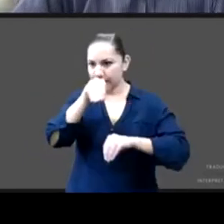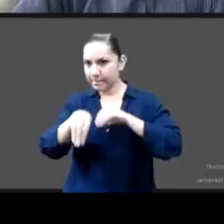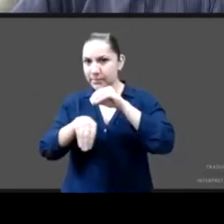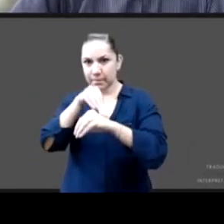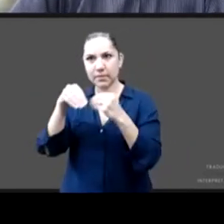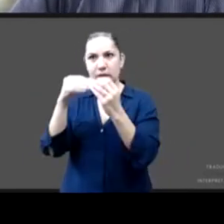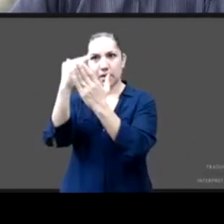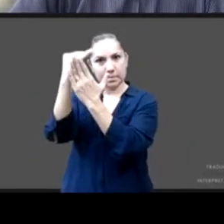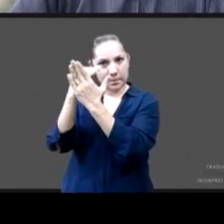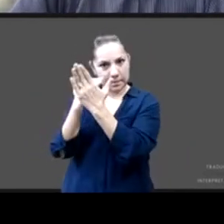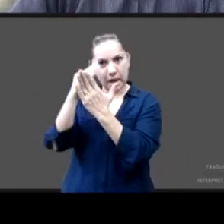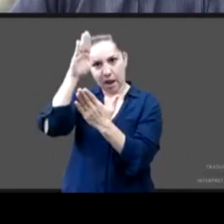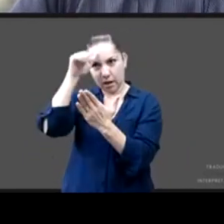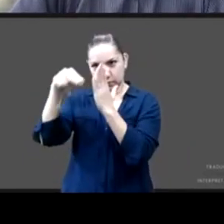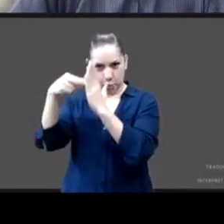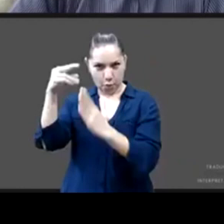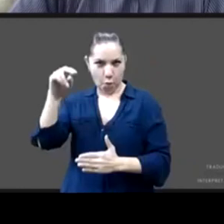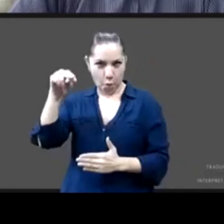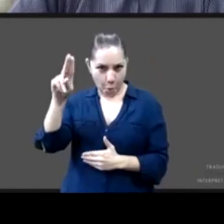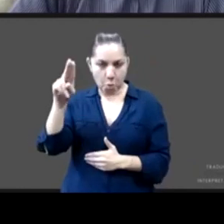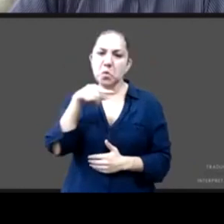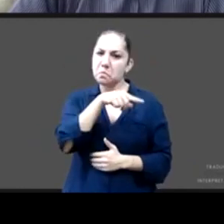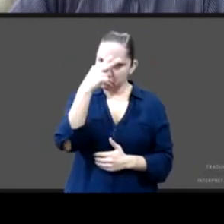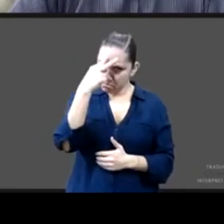Unidas. Así que bueno,